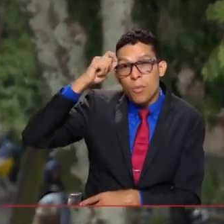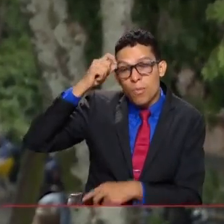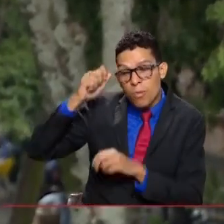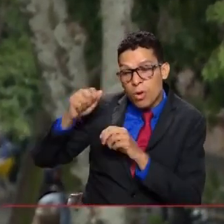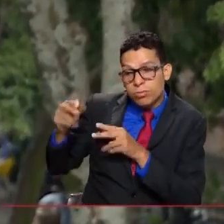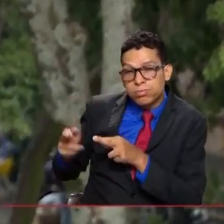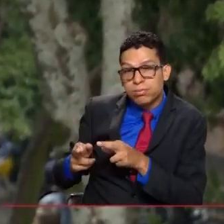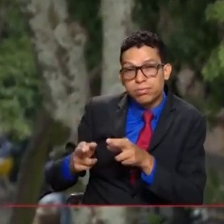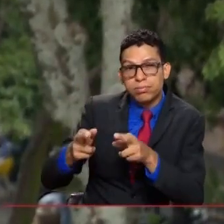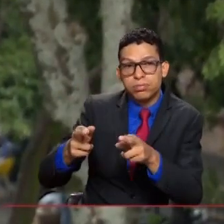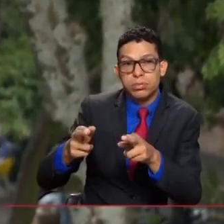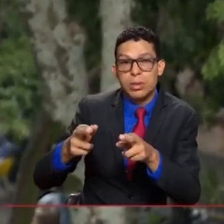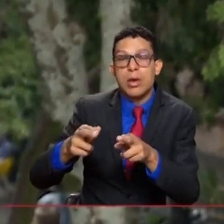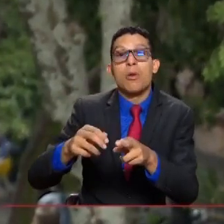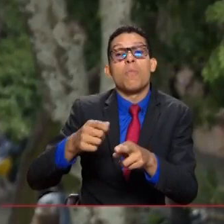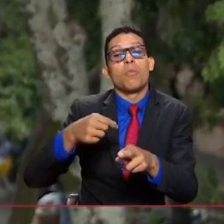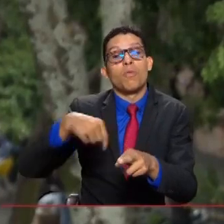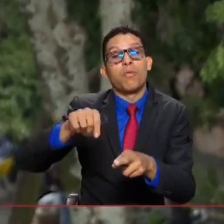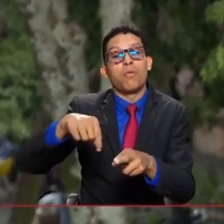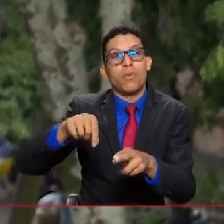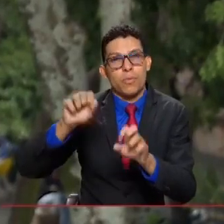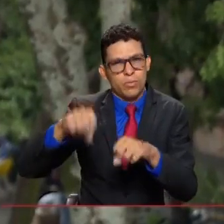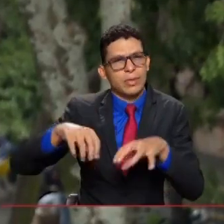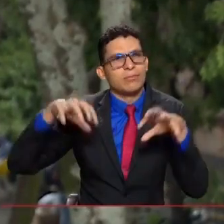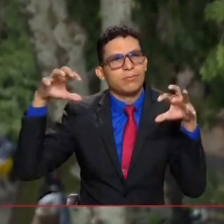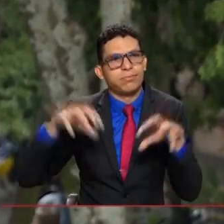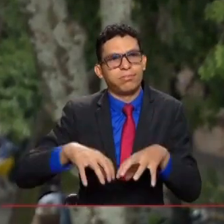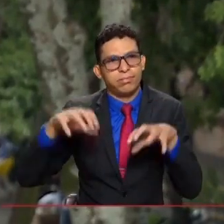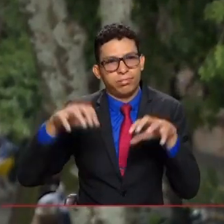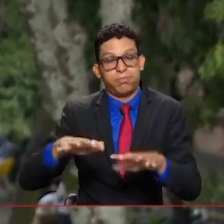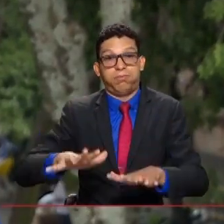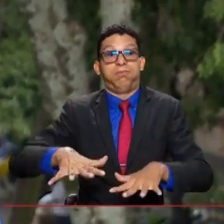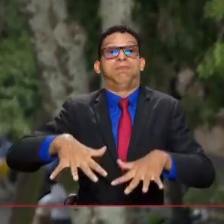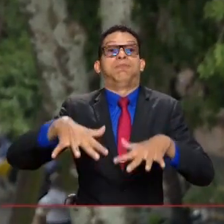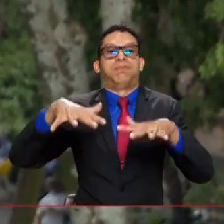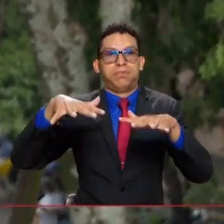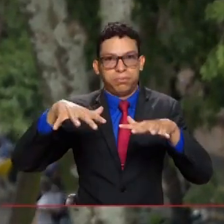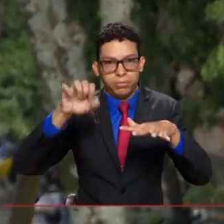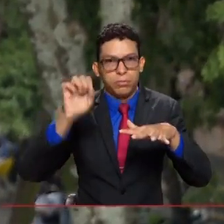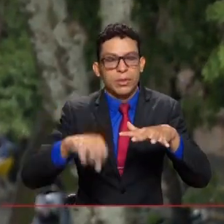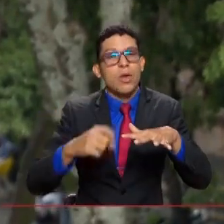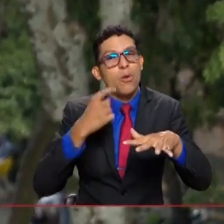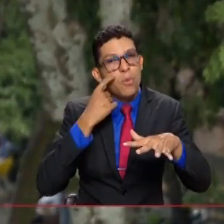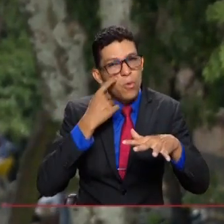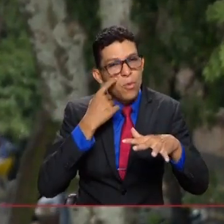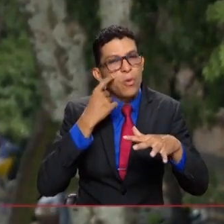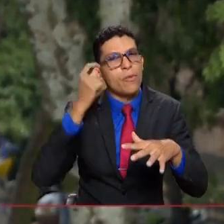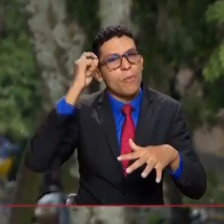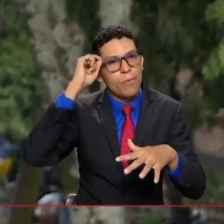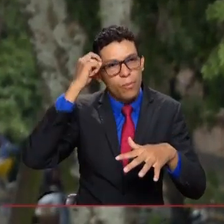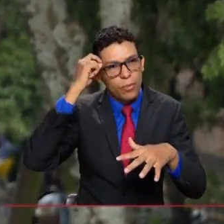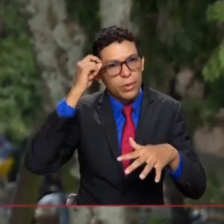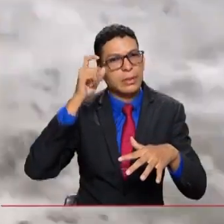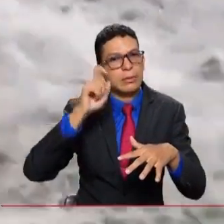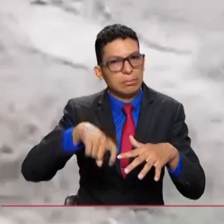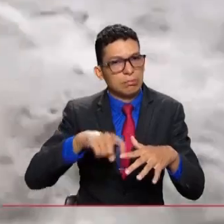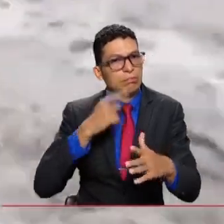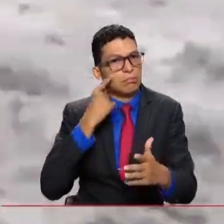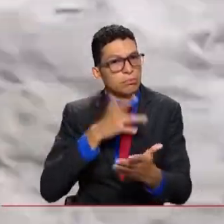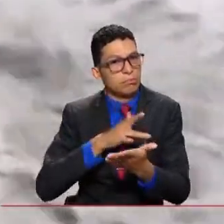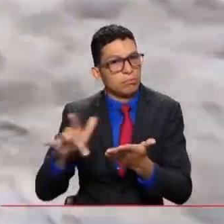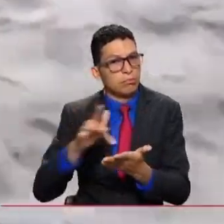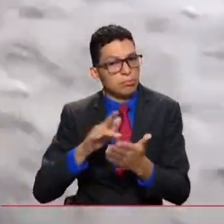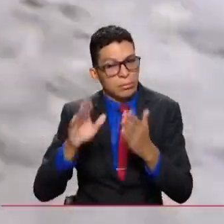se aproximan según el IDEAN unas lluvias y la idea es que este municipio pues, se encuentre en alerta,